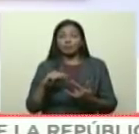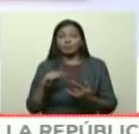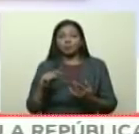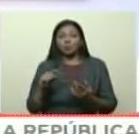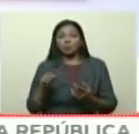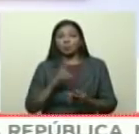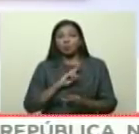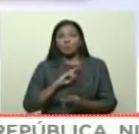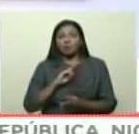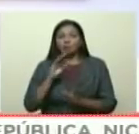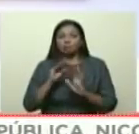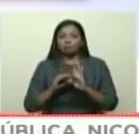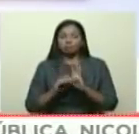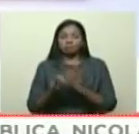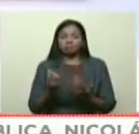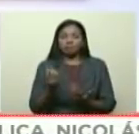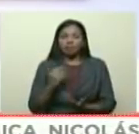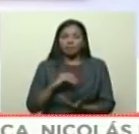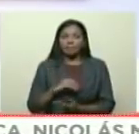editorial menguada.